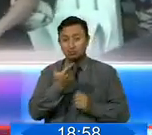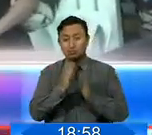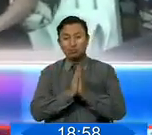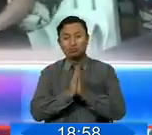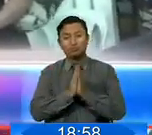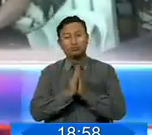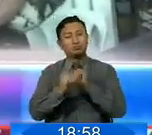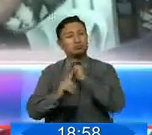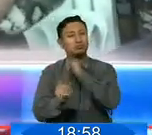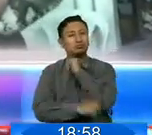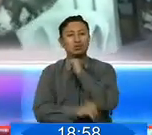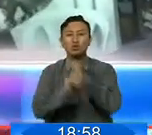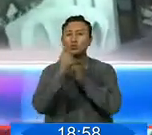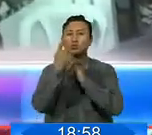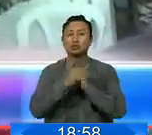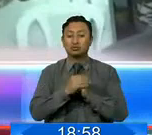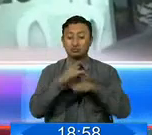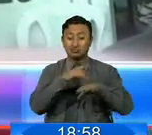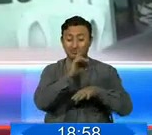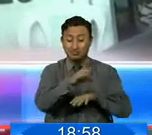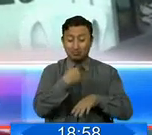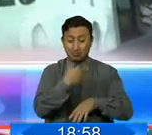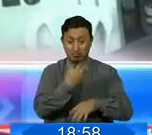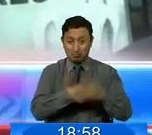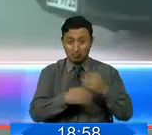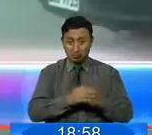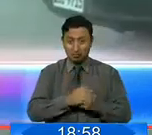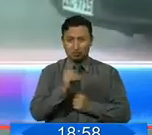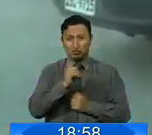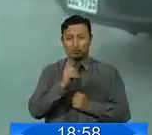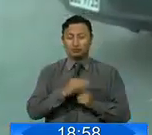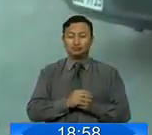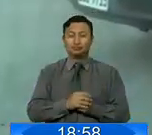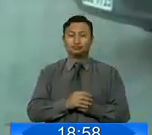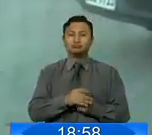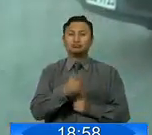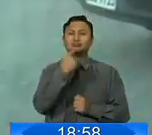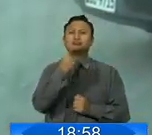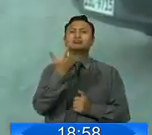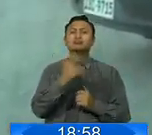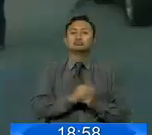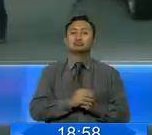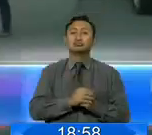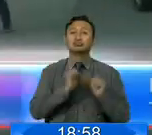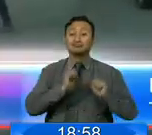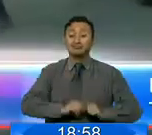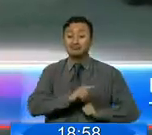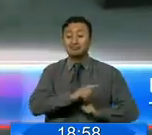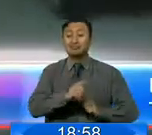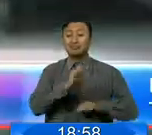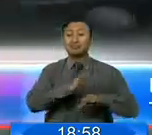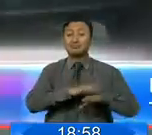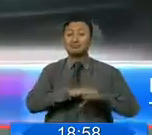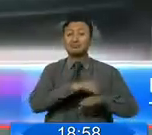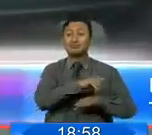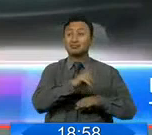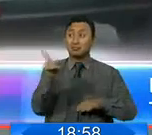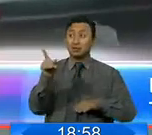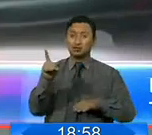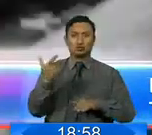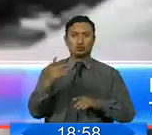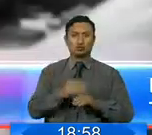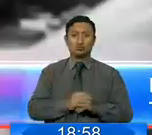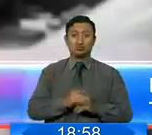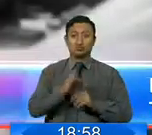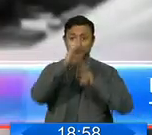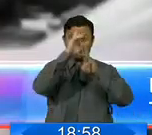quiero que no se quede en la impunidad, que no. Además, afirmaron que habría un presunto exceso en el uso de las armas por parte de los